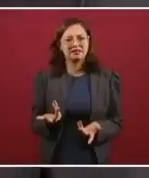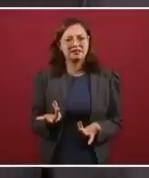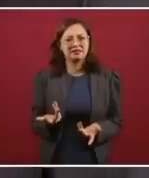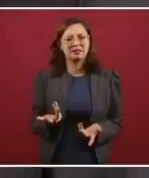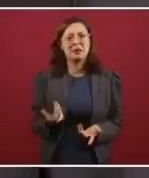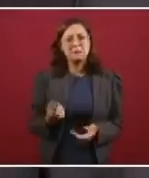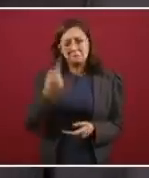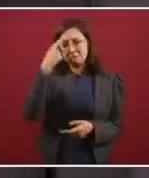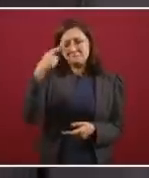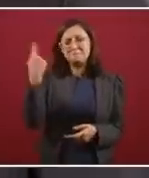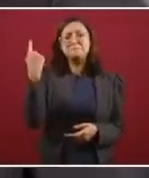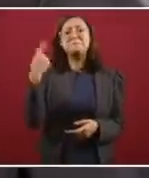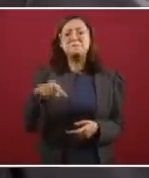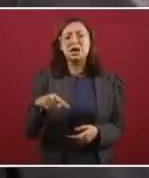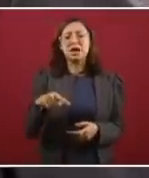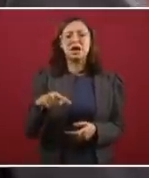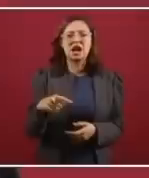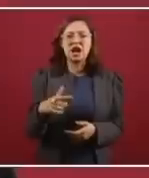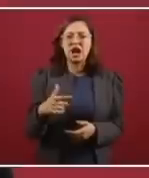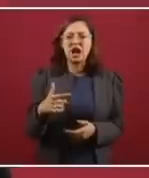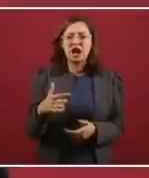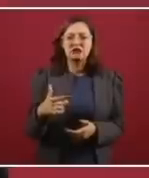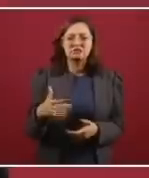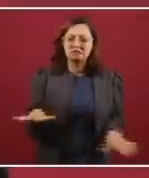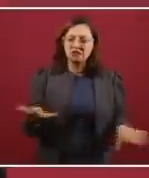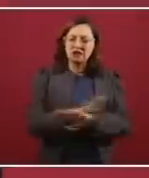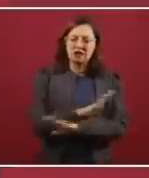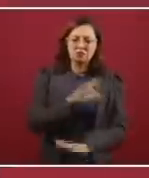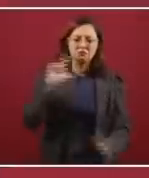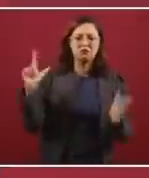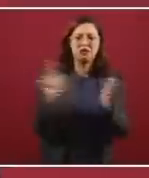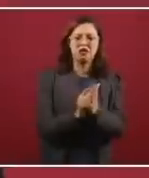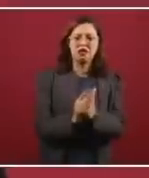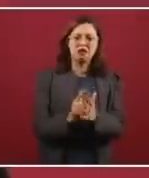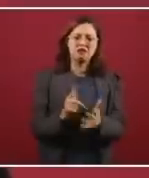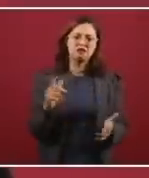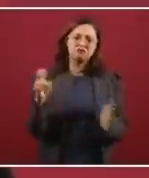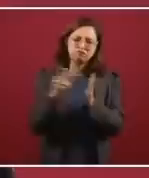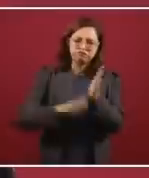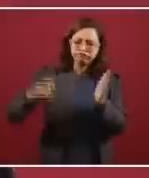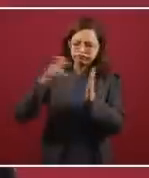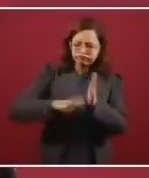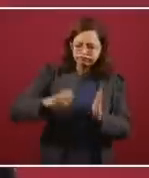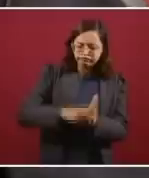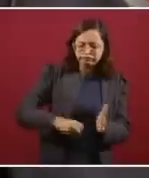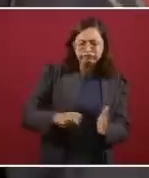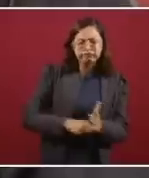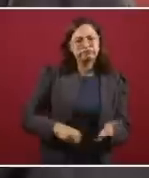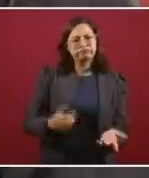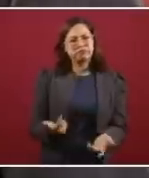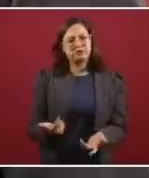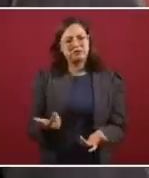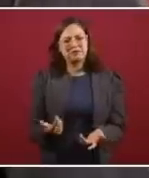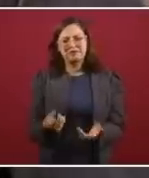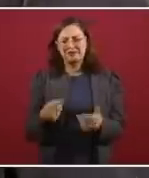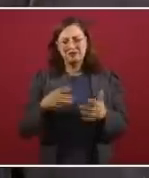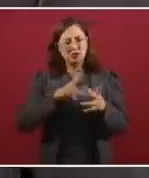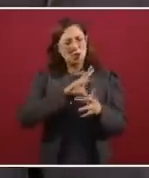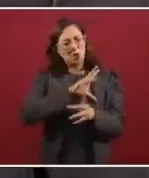para imponer las llamadas reformas estructurales. Entonces, es un